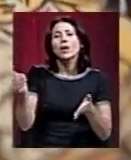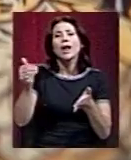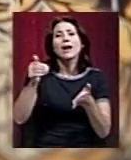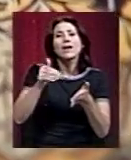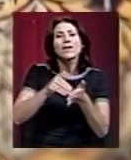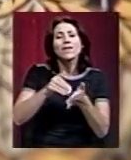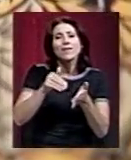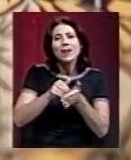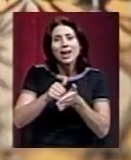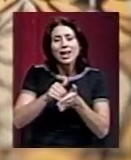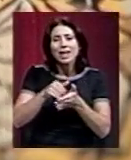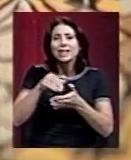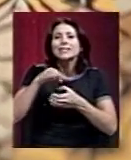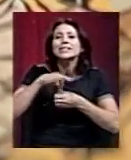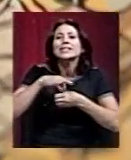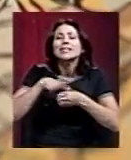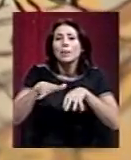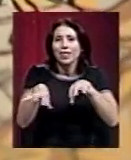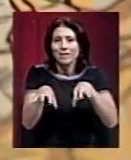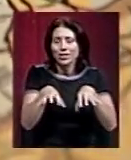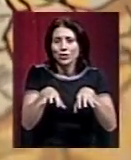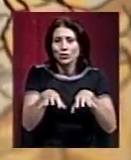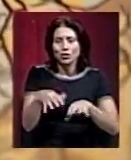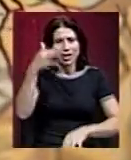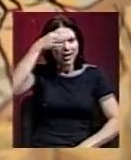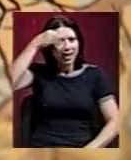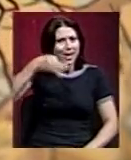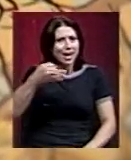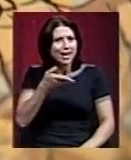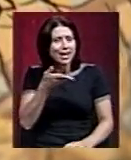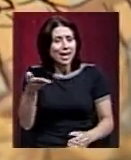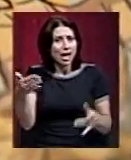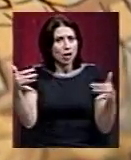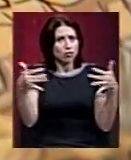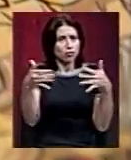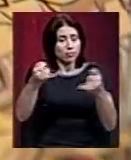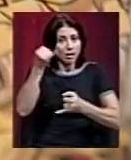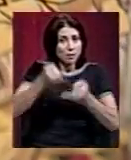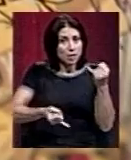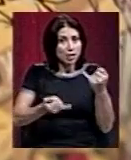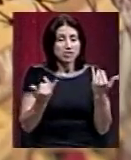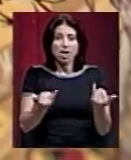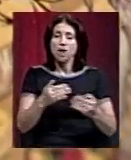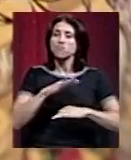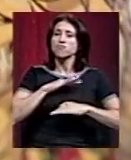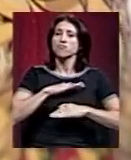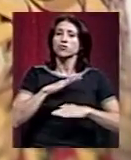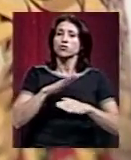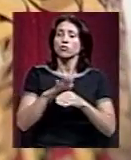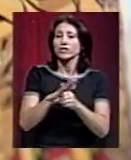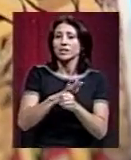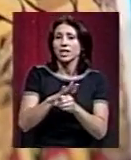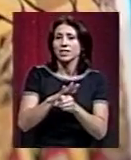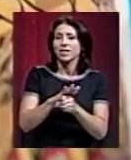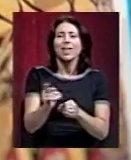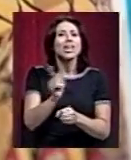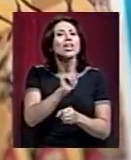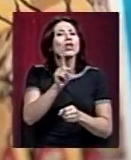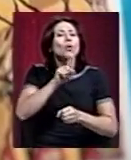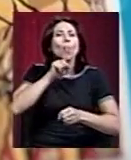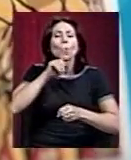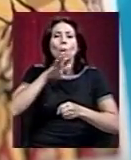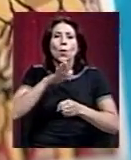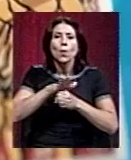sea, el haber creído que la terminación del conflicto era suficiente y no haberle dado